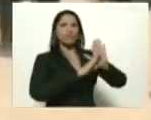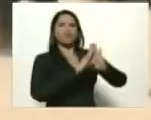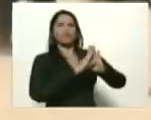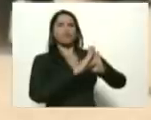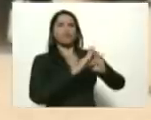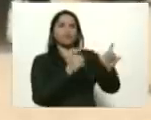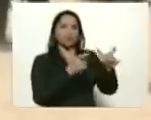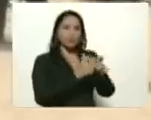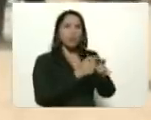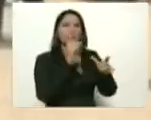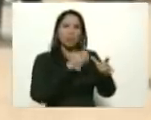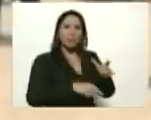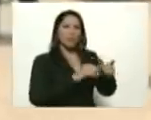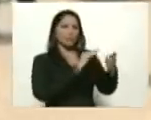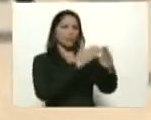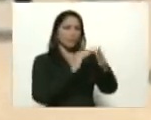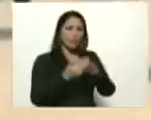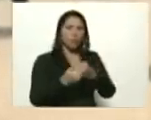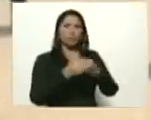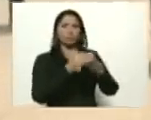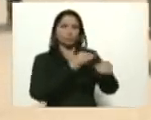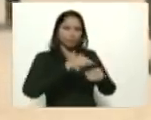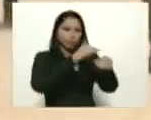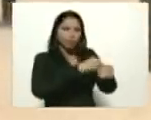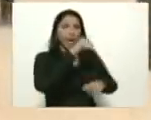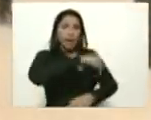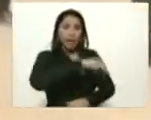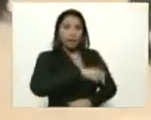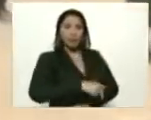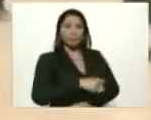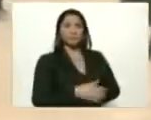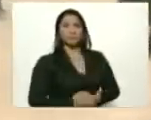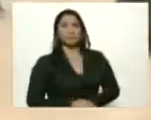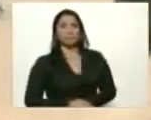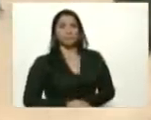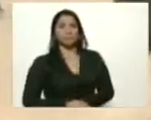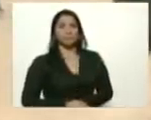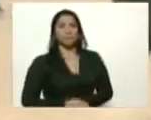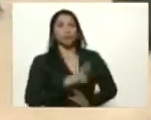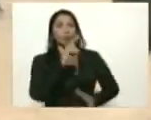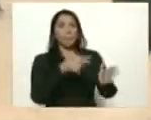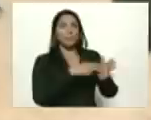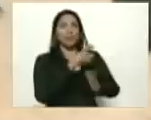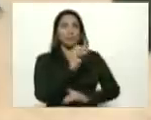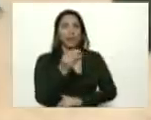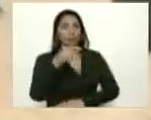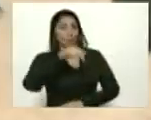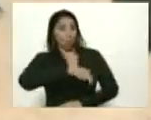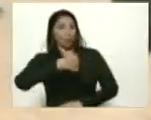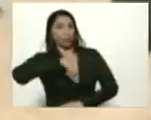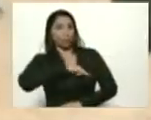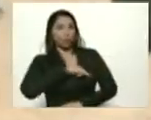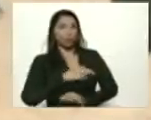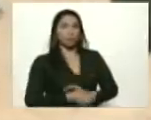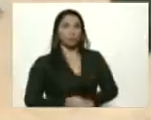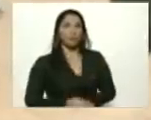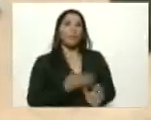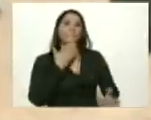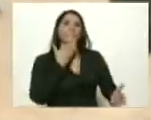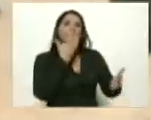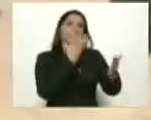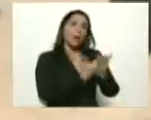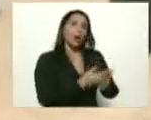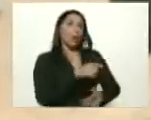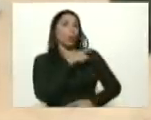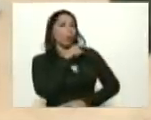pequeños, conuqueros específicamente, en este ciclo de invierno 2020. Hoy estamos nosotros agradeciéndole